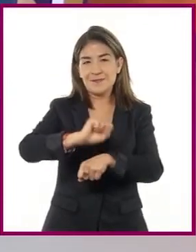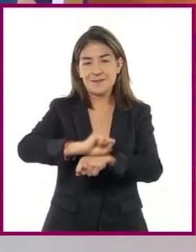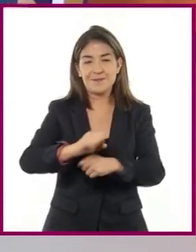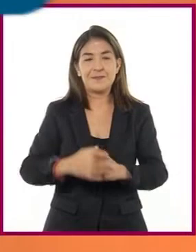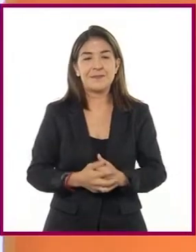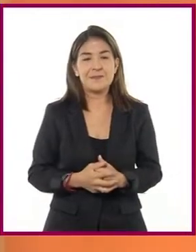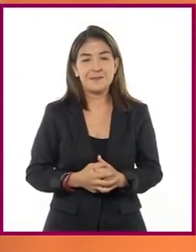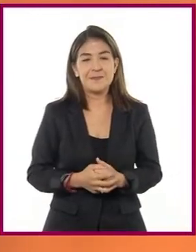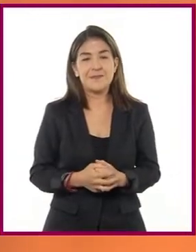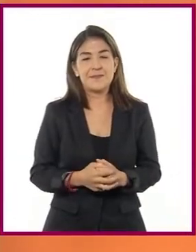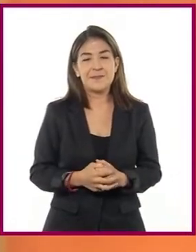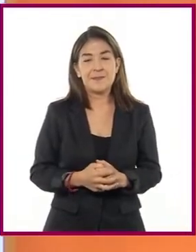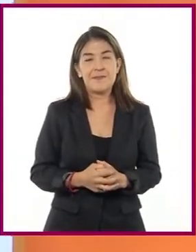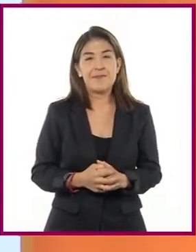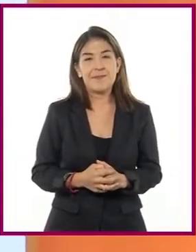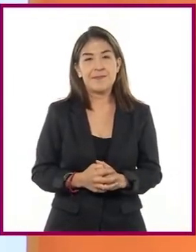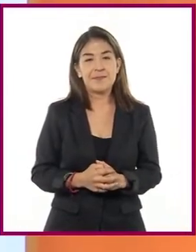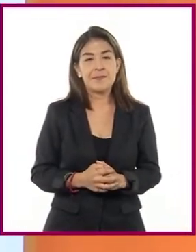secundaria.